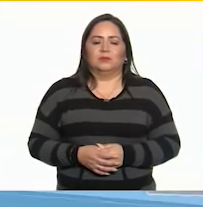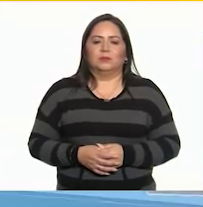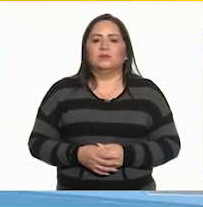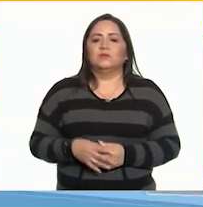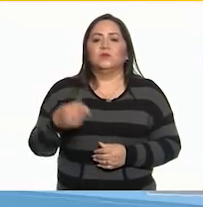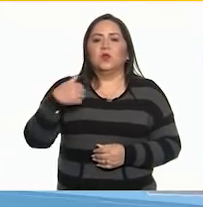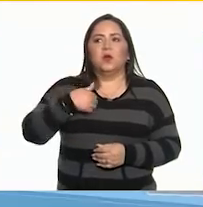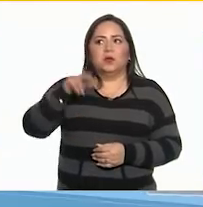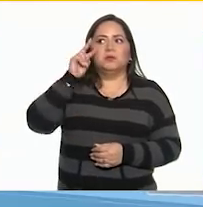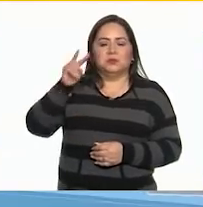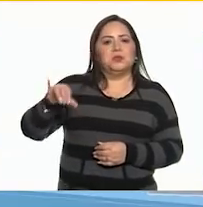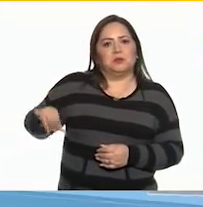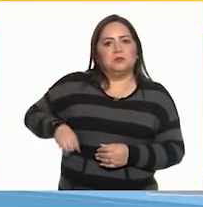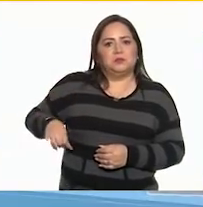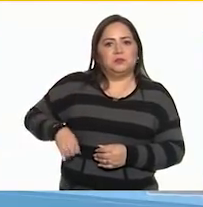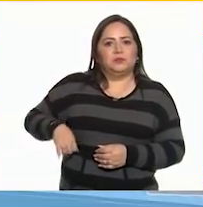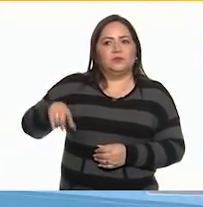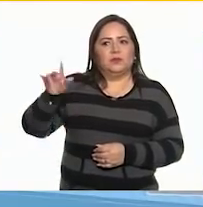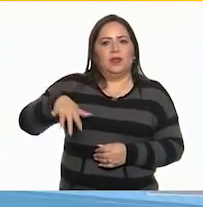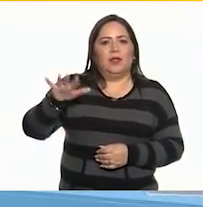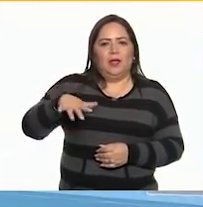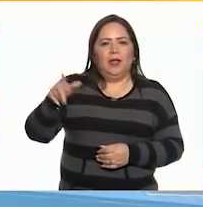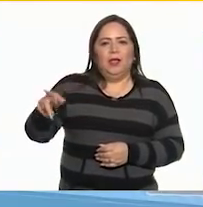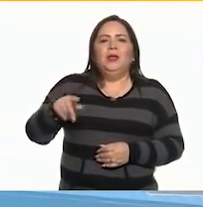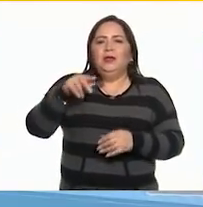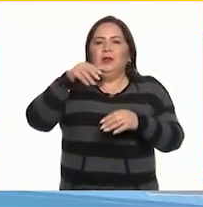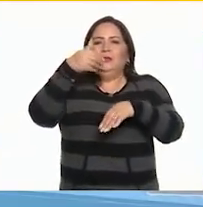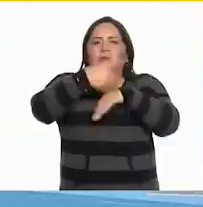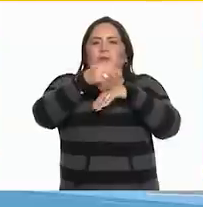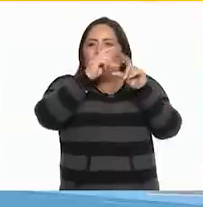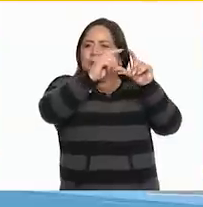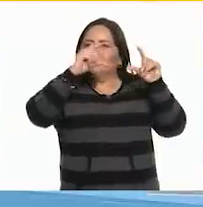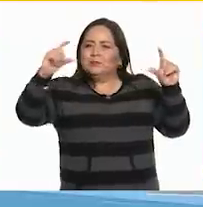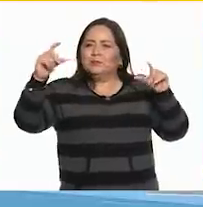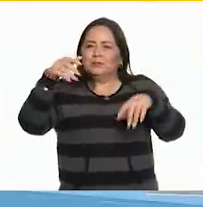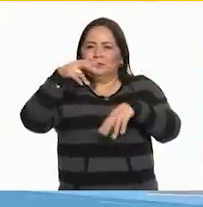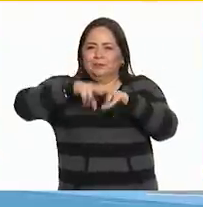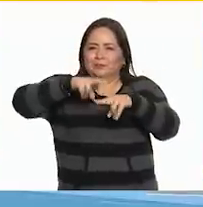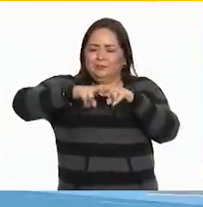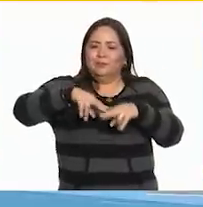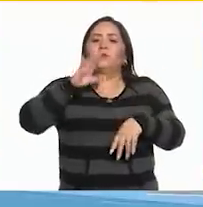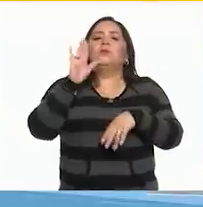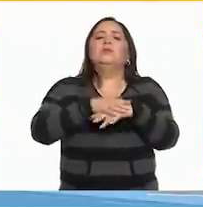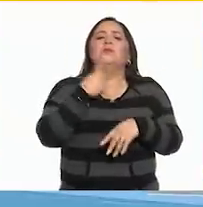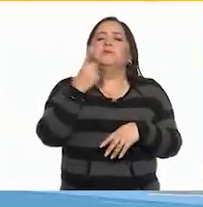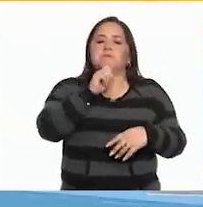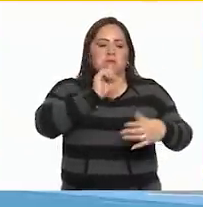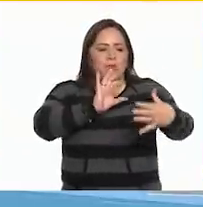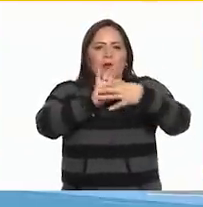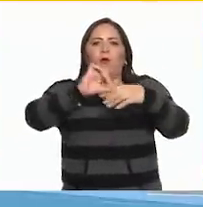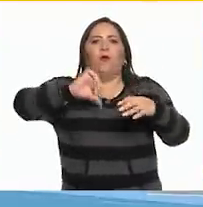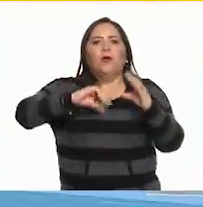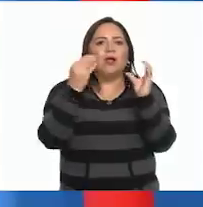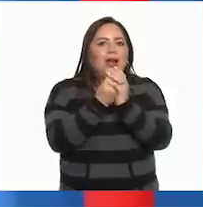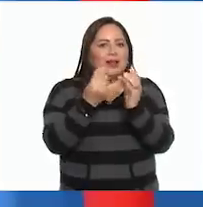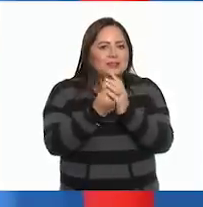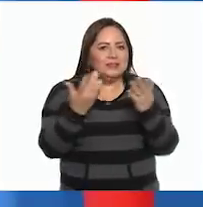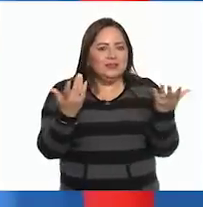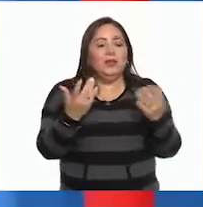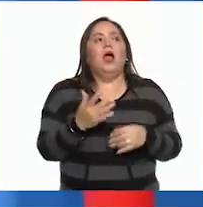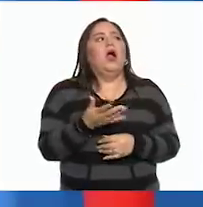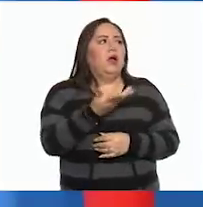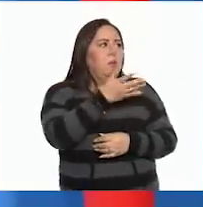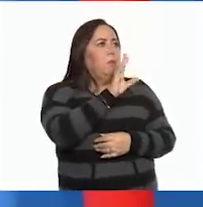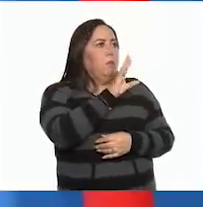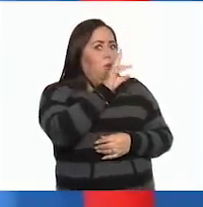Me parece muy interesante el planteamiento del problema de Don Leopoldo y Cupertino, ya que se relaciona con la clase de hoy.